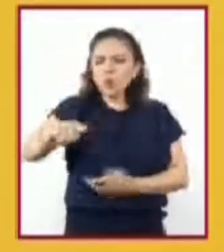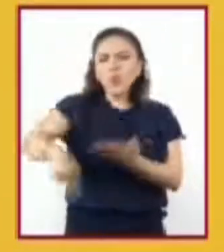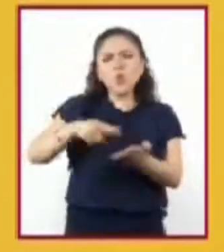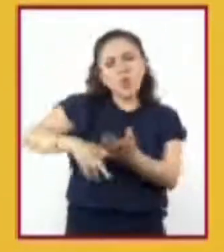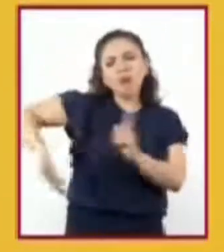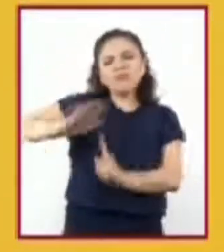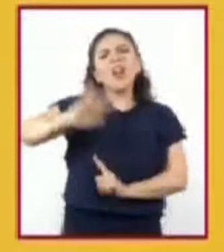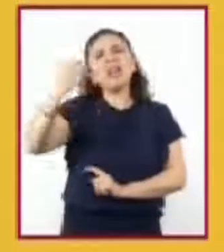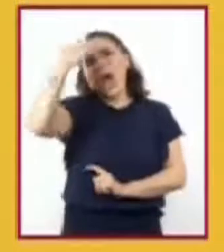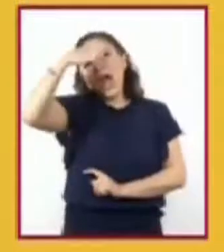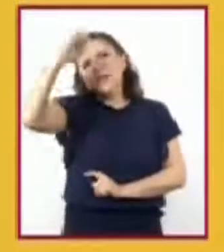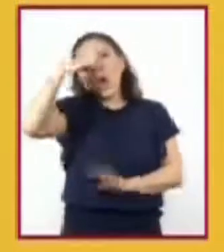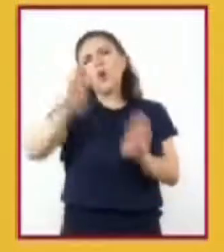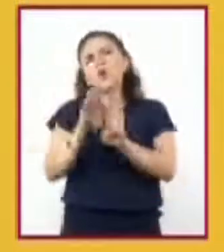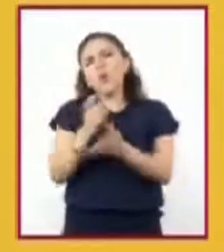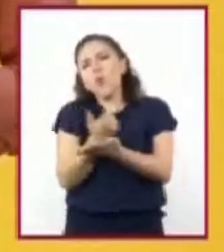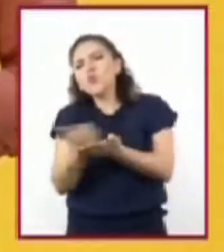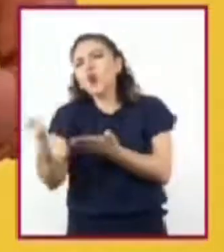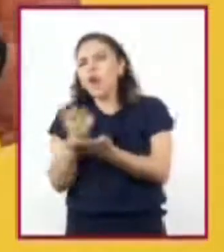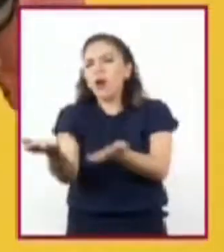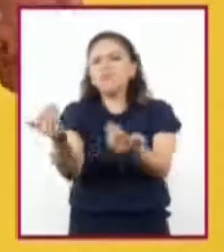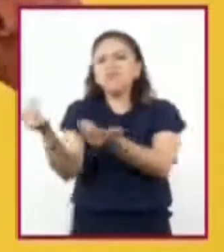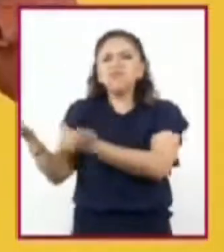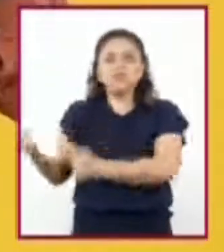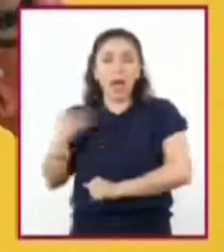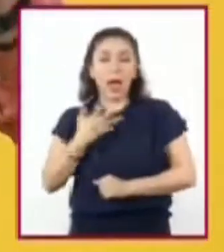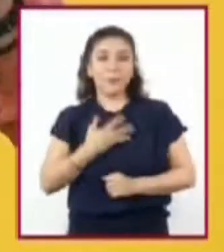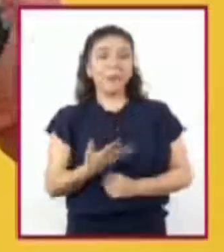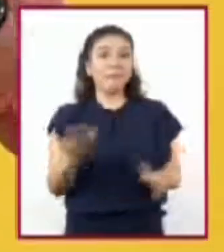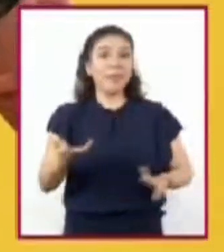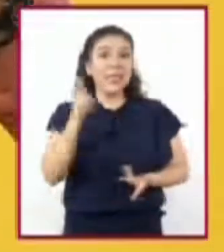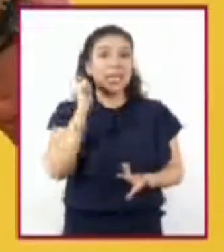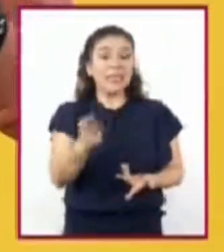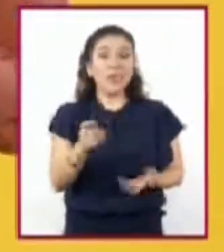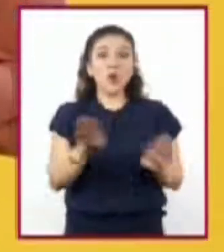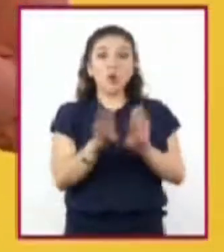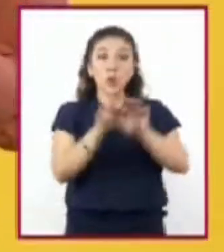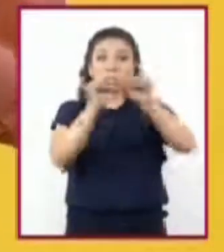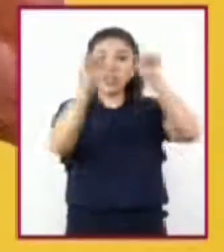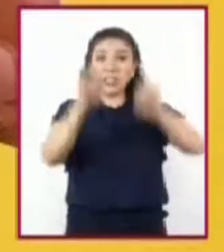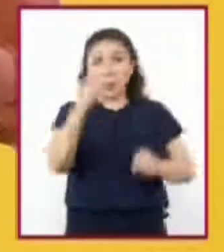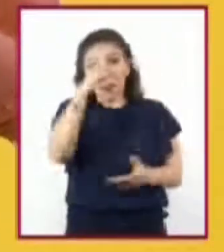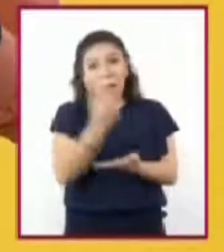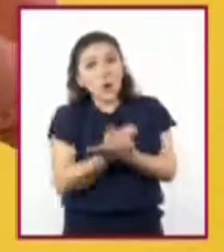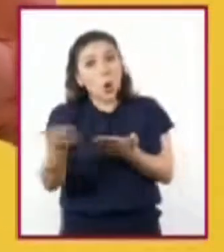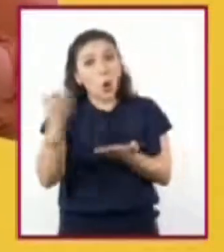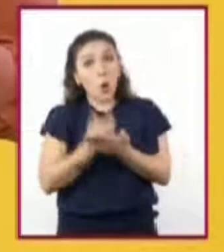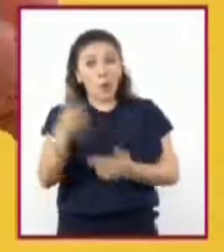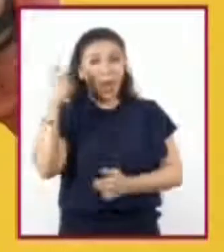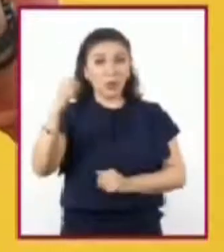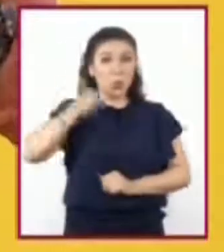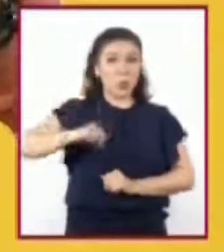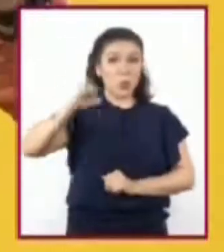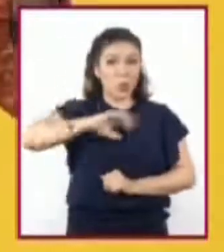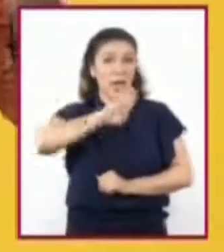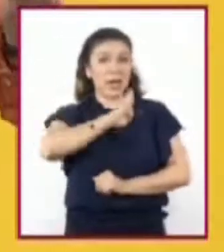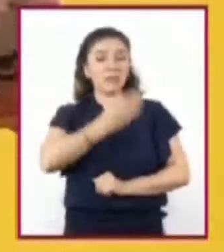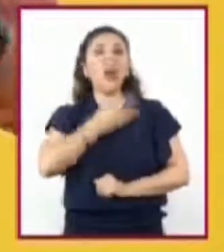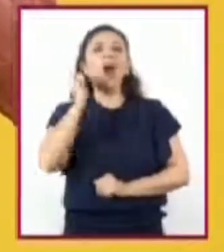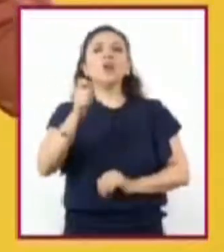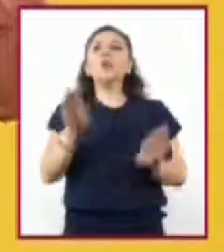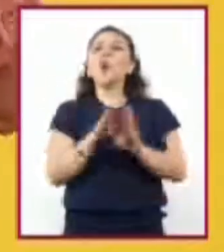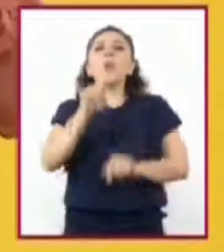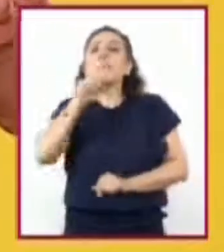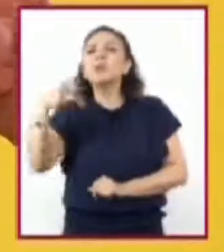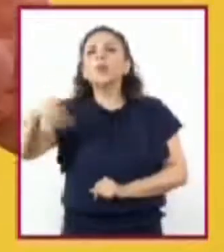de cómo realizar el cobro del tributo. Es decir, el sistema tributario de la colonia se basó en el sistema tributario